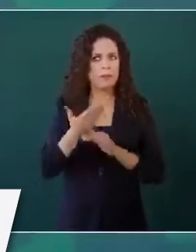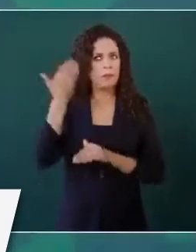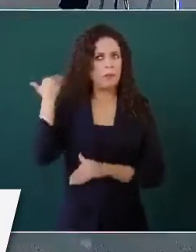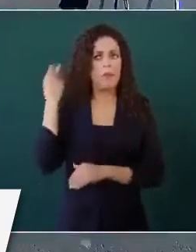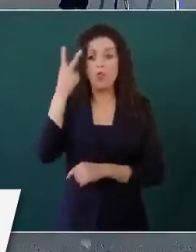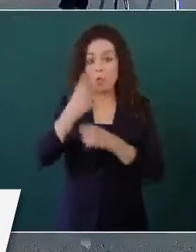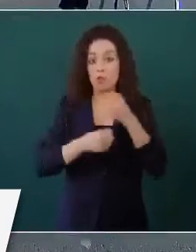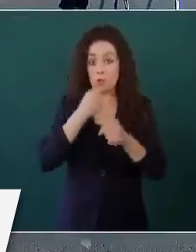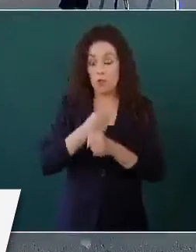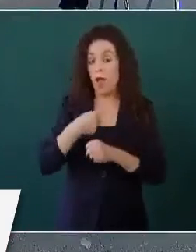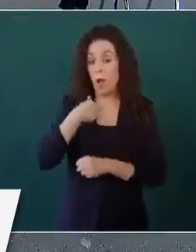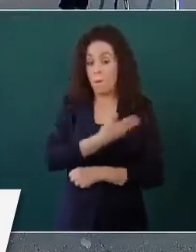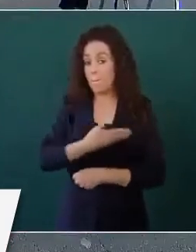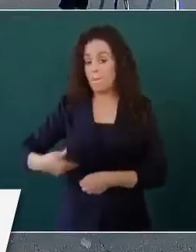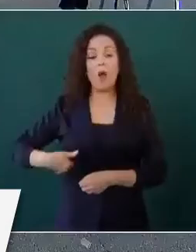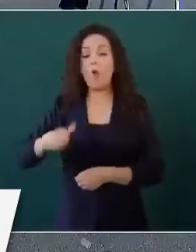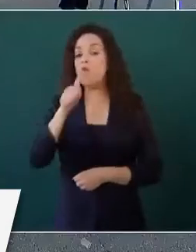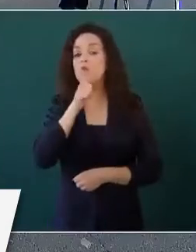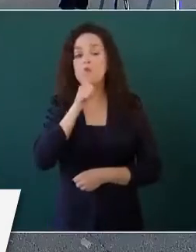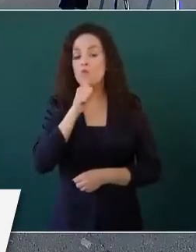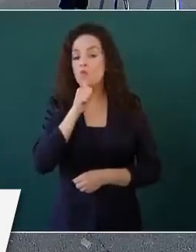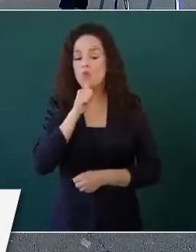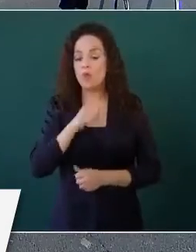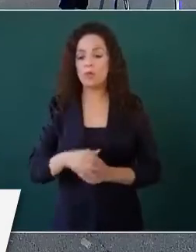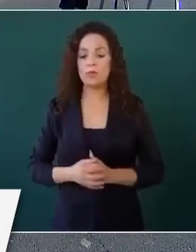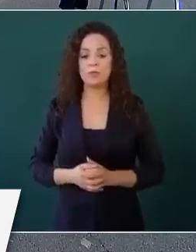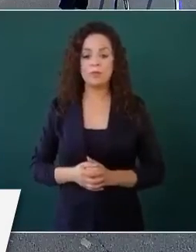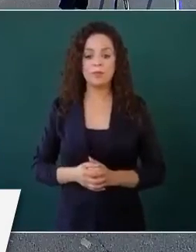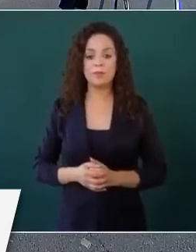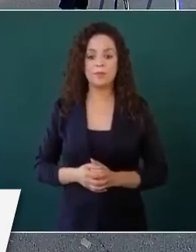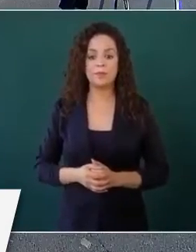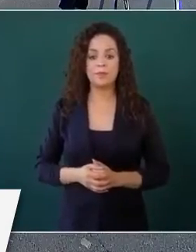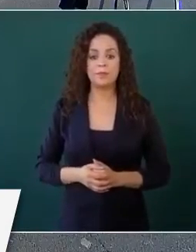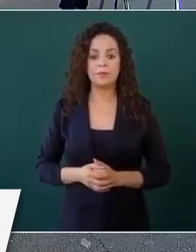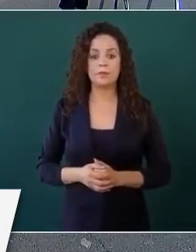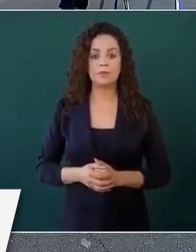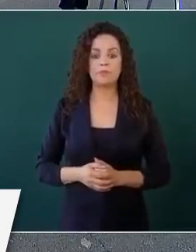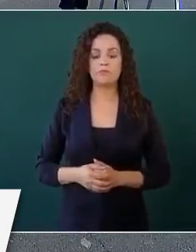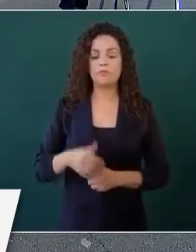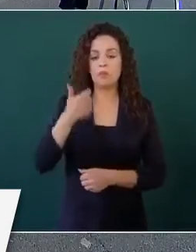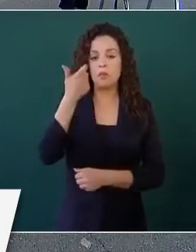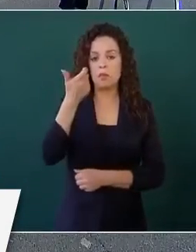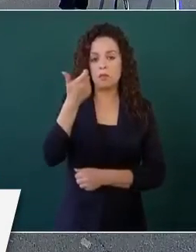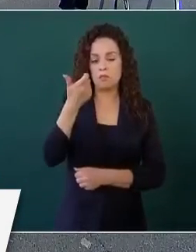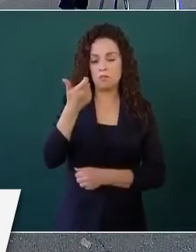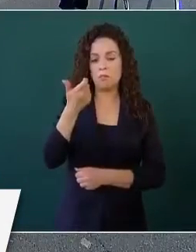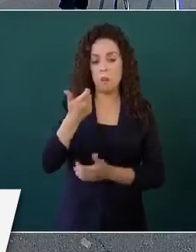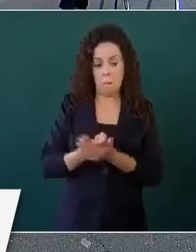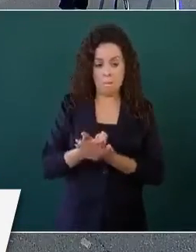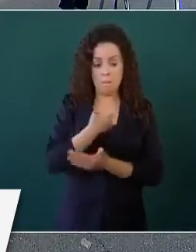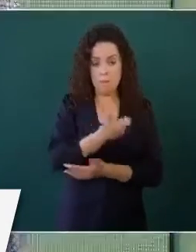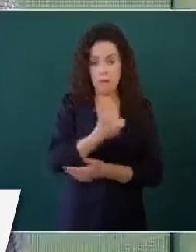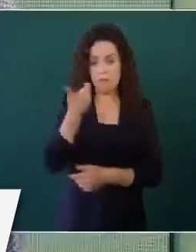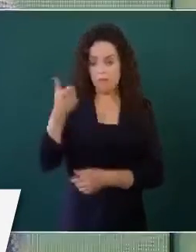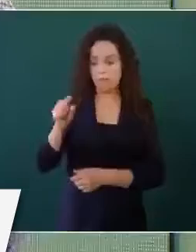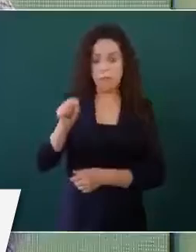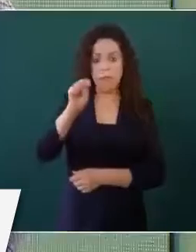presidente, y le pagaban salario mínimo. Pero no solo